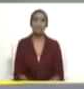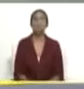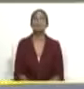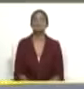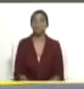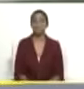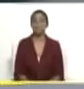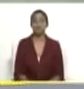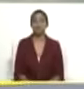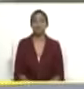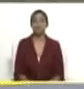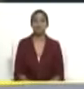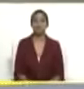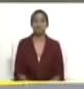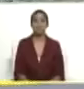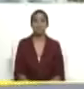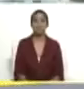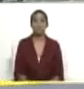¡Criminales!